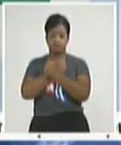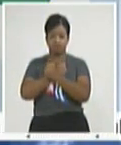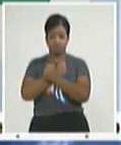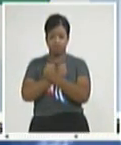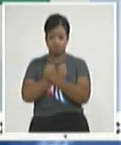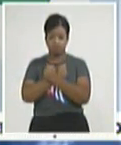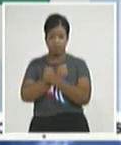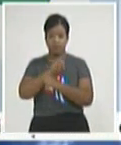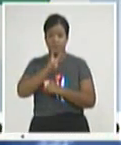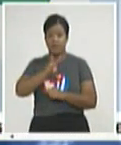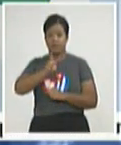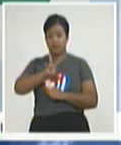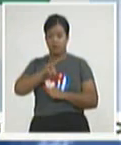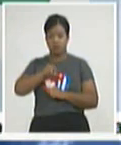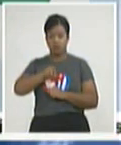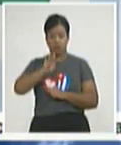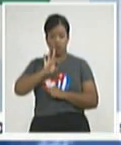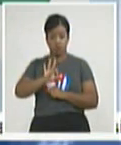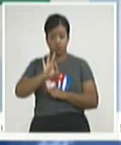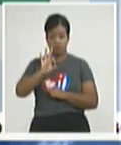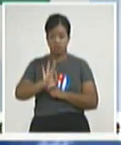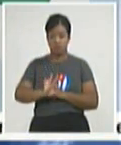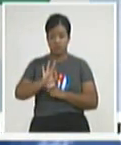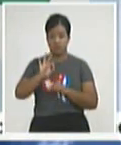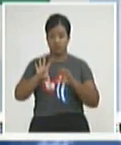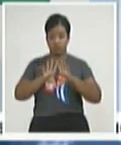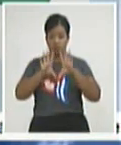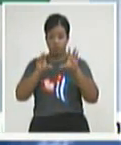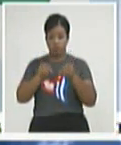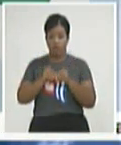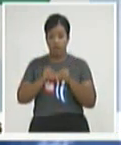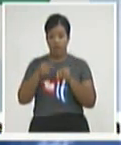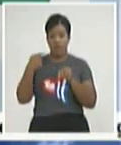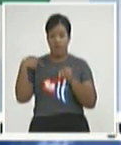el 23,8% de todos los diagnosticados ayer.